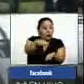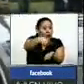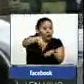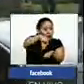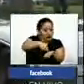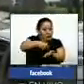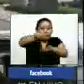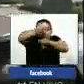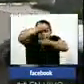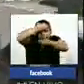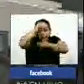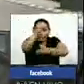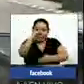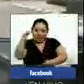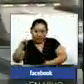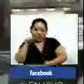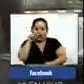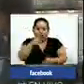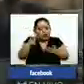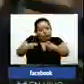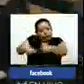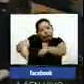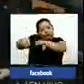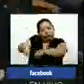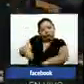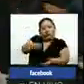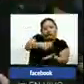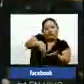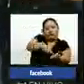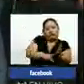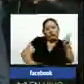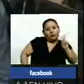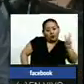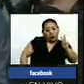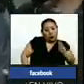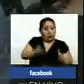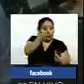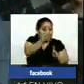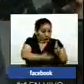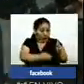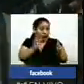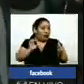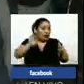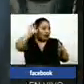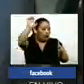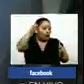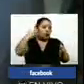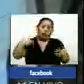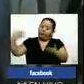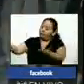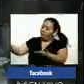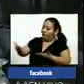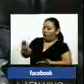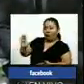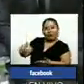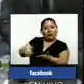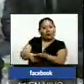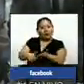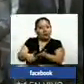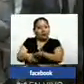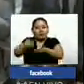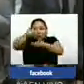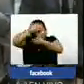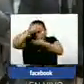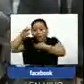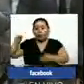capital de Marruecos, donde se firmó el hermanamiento con la ciudad de San Salvador. El alcalde Ernesto Mason fue recibido por su igual en esta ciudad, Mohamed